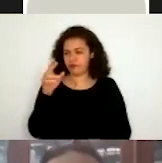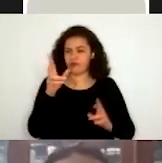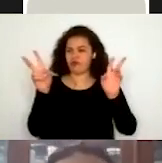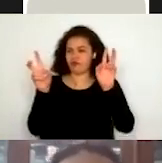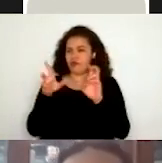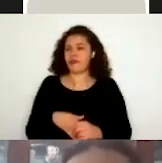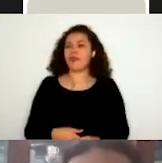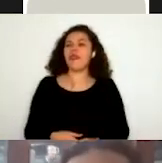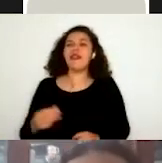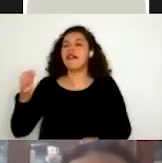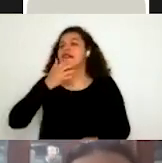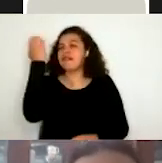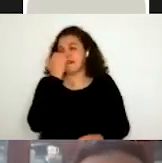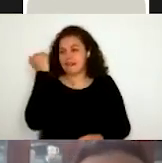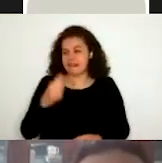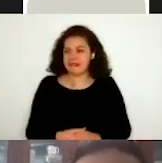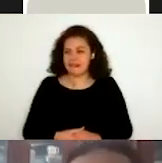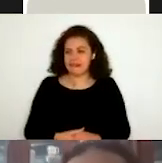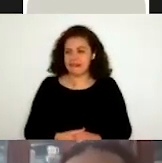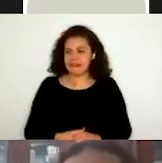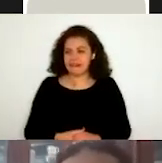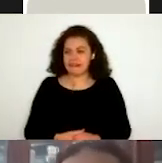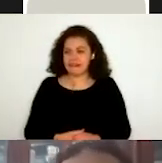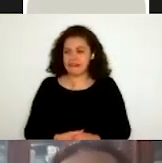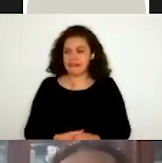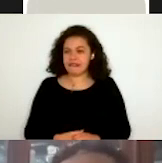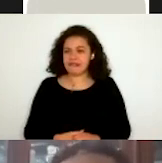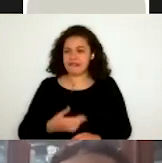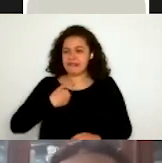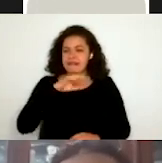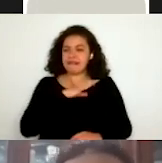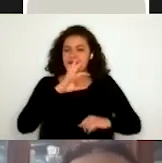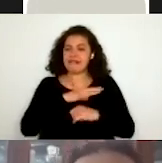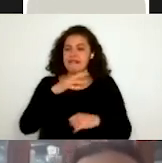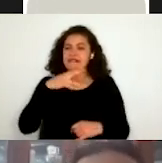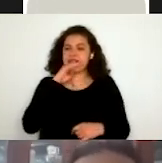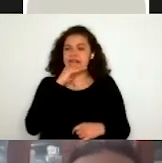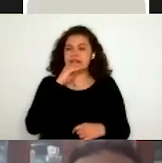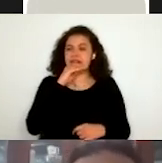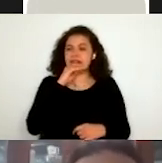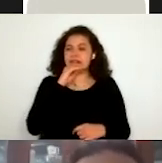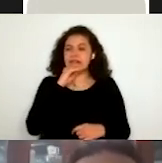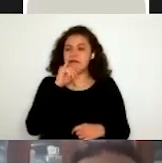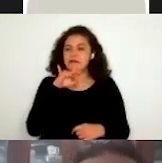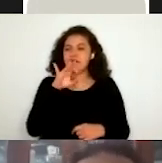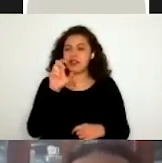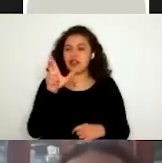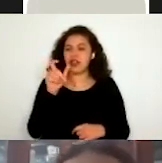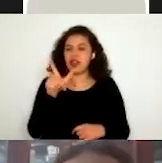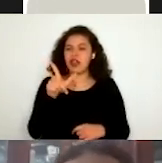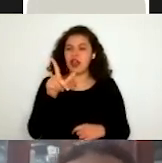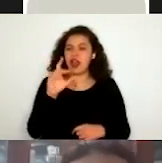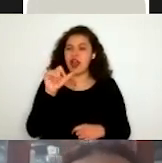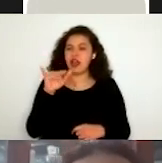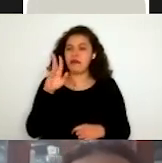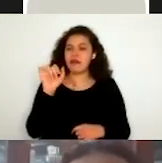Puede ser de alguna escuela, y aquí colocaríamos Colegio Miguel Alemán, por ejemplo, a lo mejor de algún